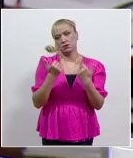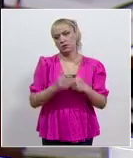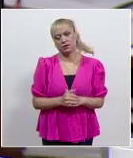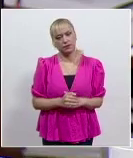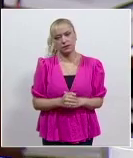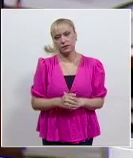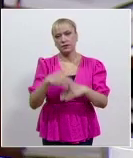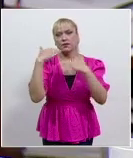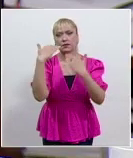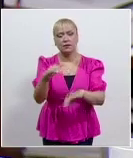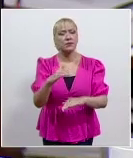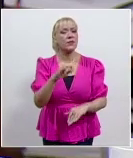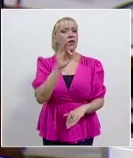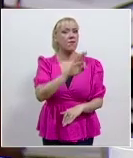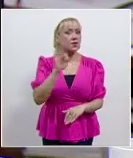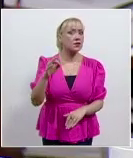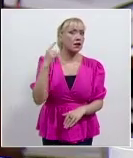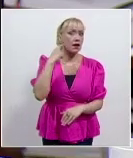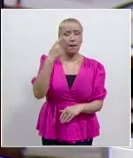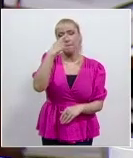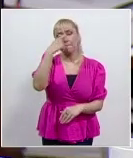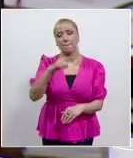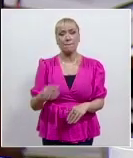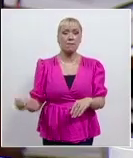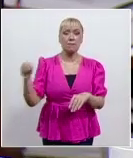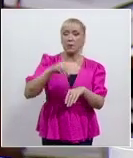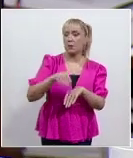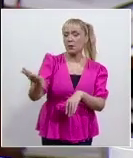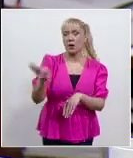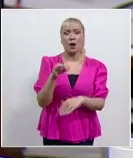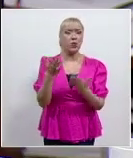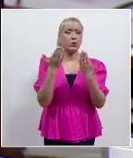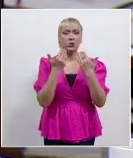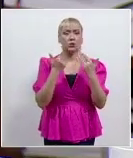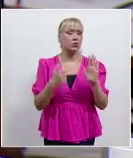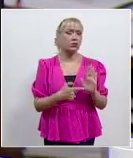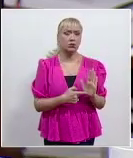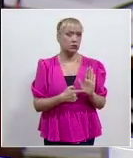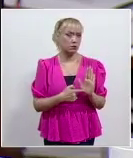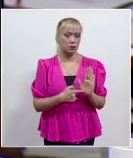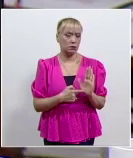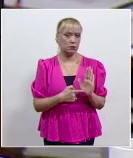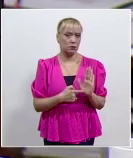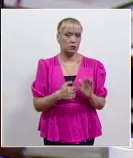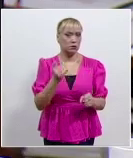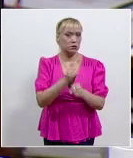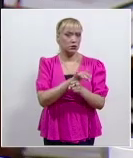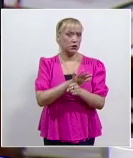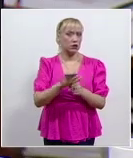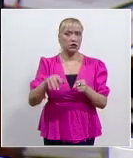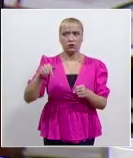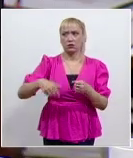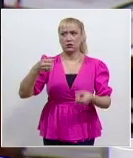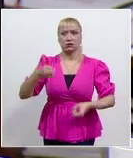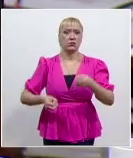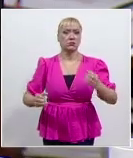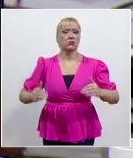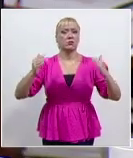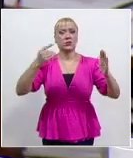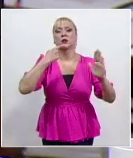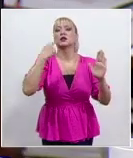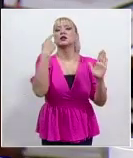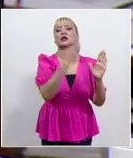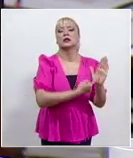de un plazo determinado para llevar a cabo la designación no puede ser colmada por este alto tribunal a partir